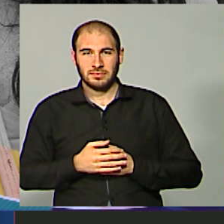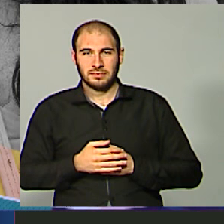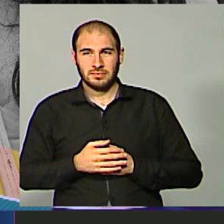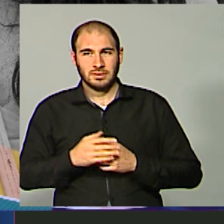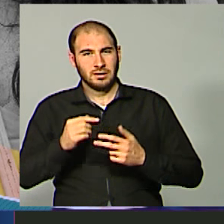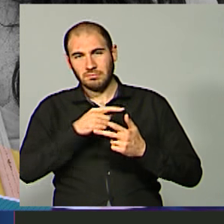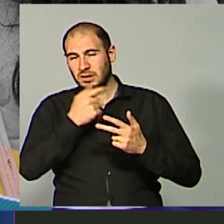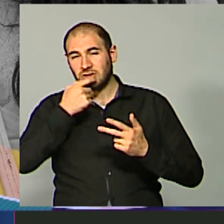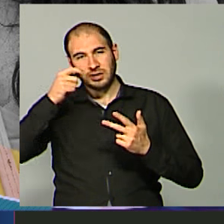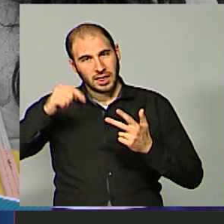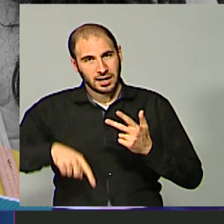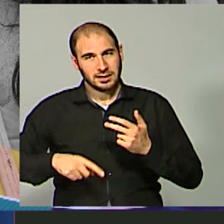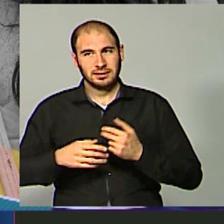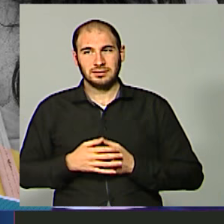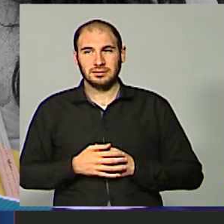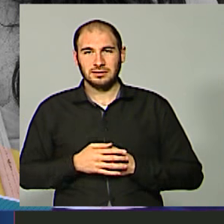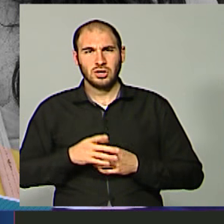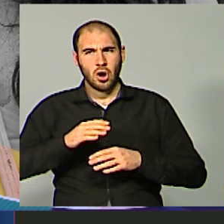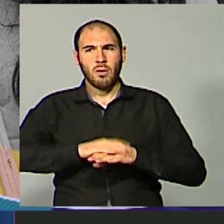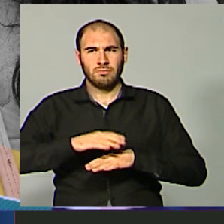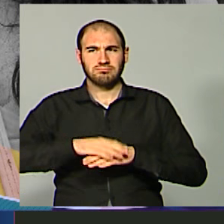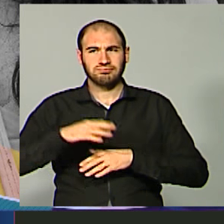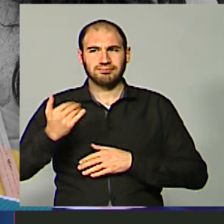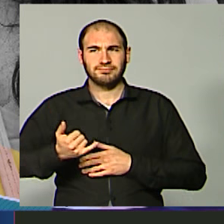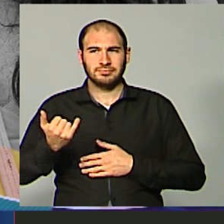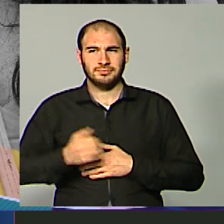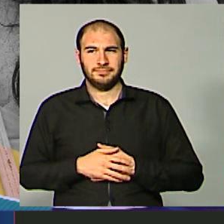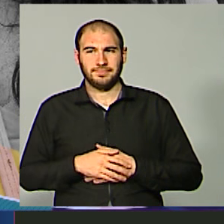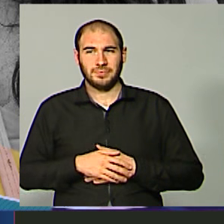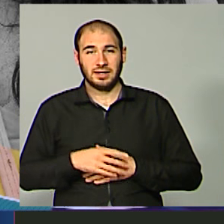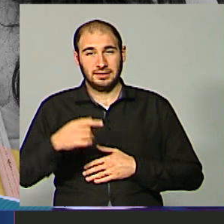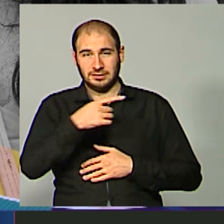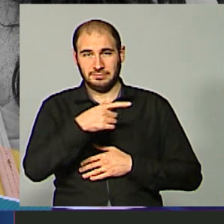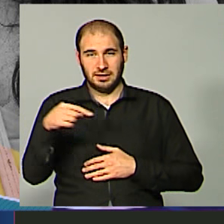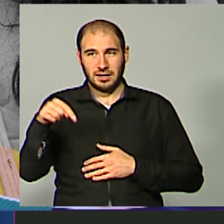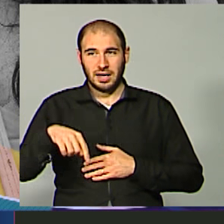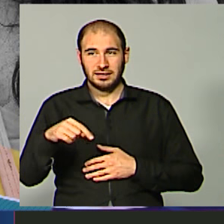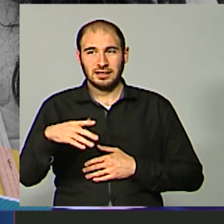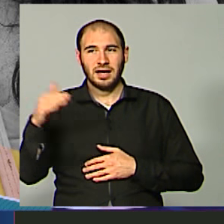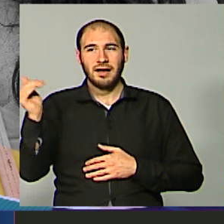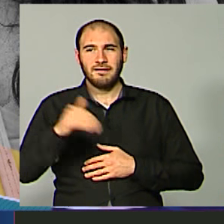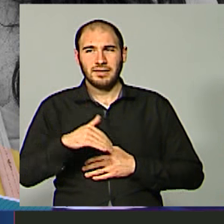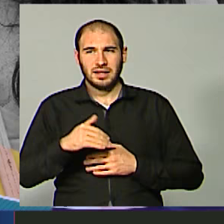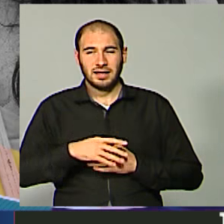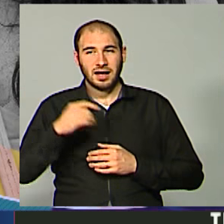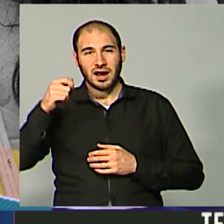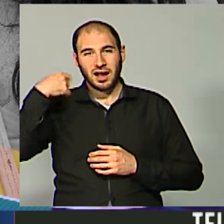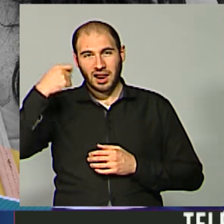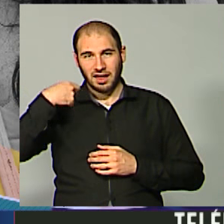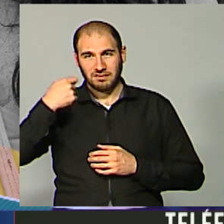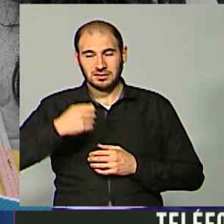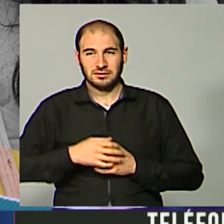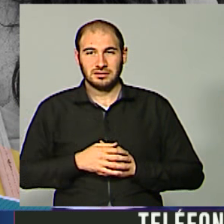realmente mendocinos y con mucho compromiso. Y esta semana vino acá al estudio y grabamos